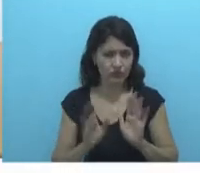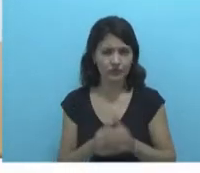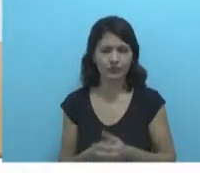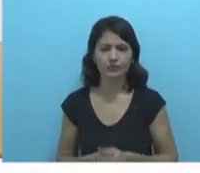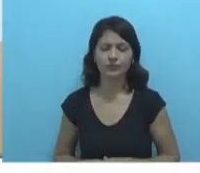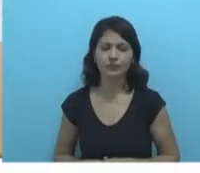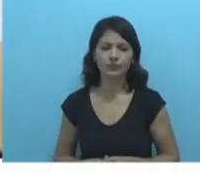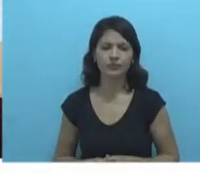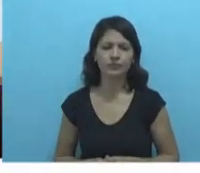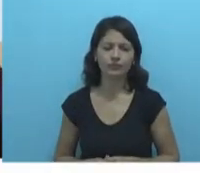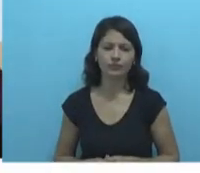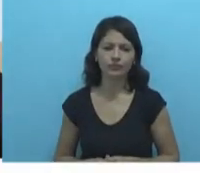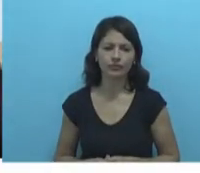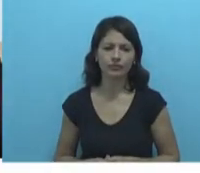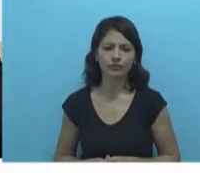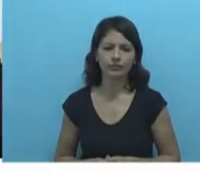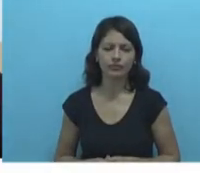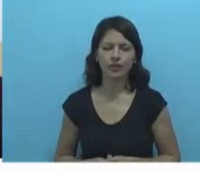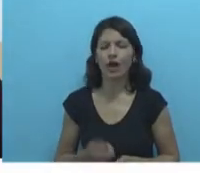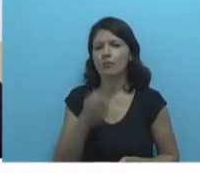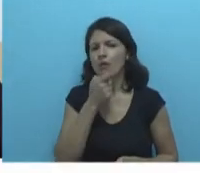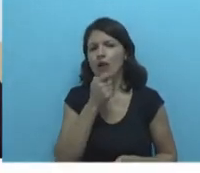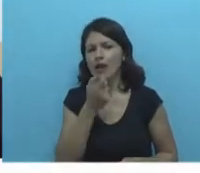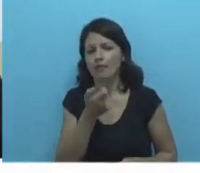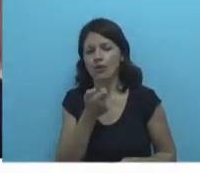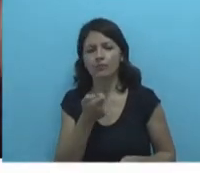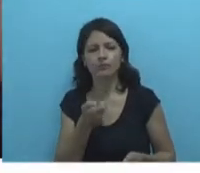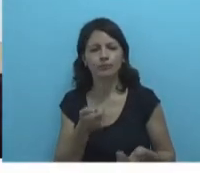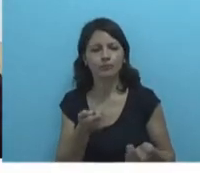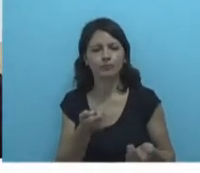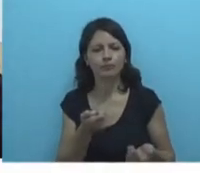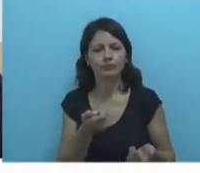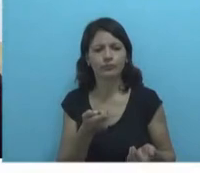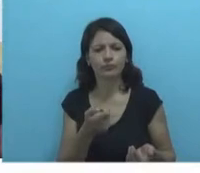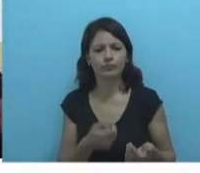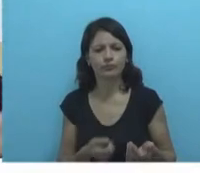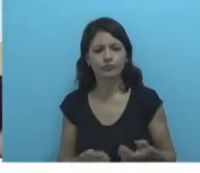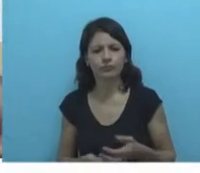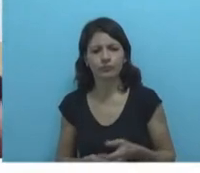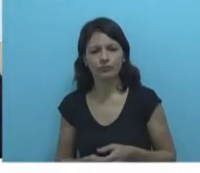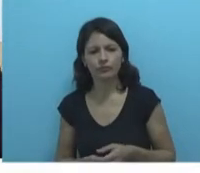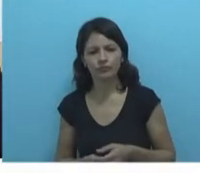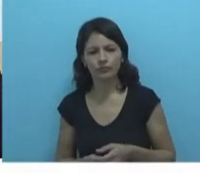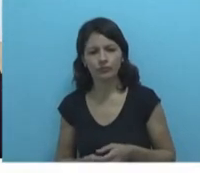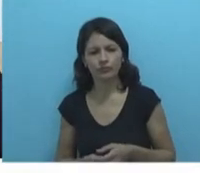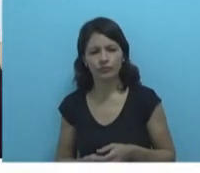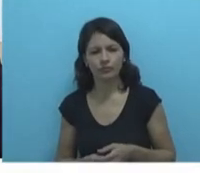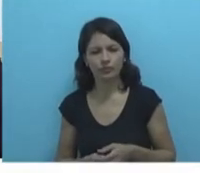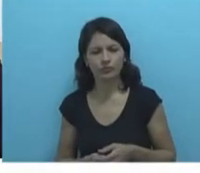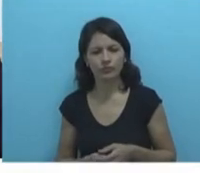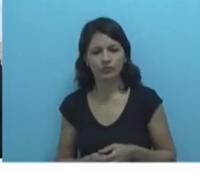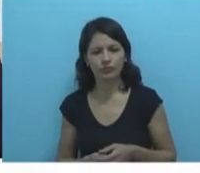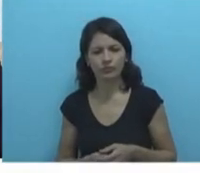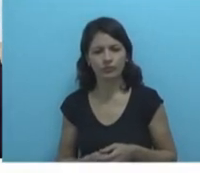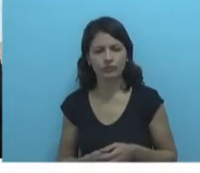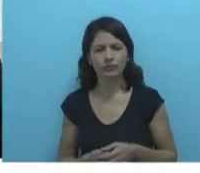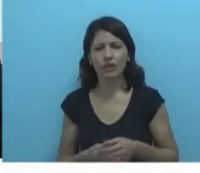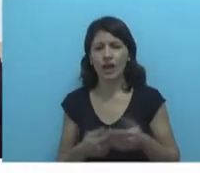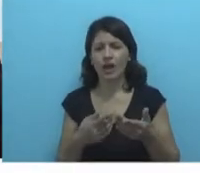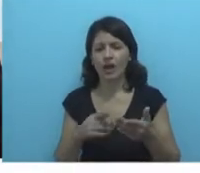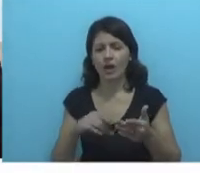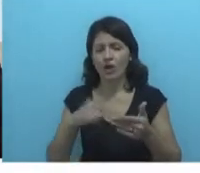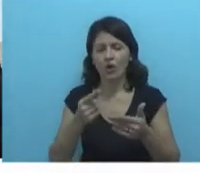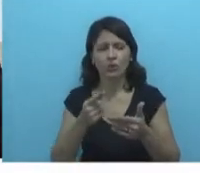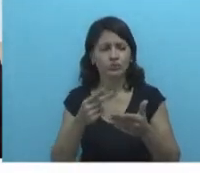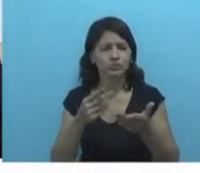hay un dato que favorezca, no desde planteos de que otra cosa se podría